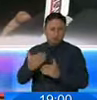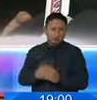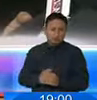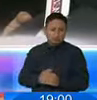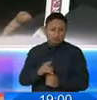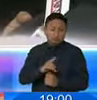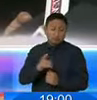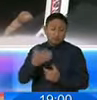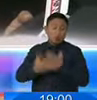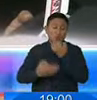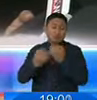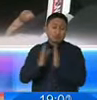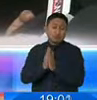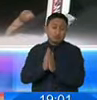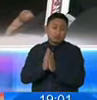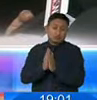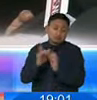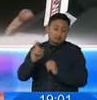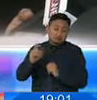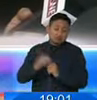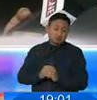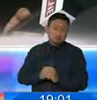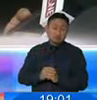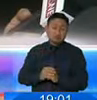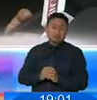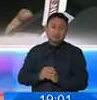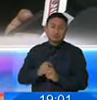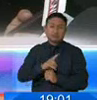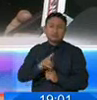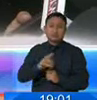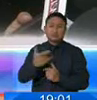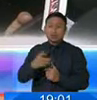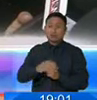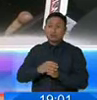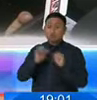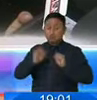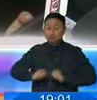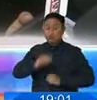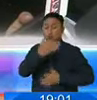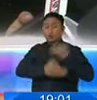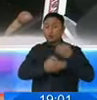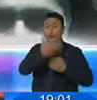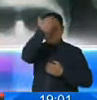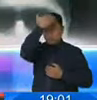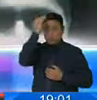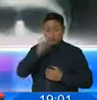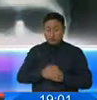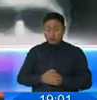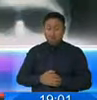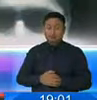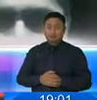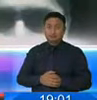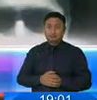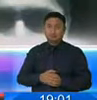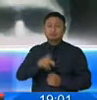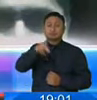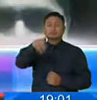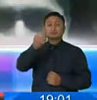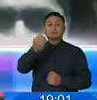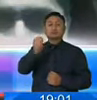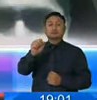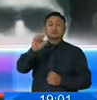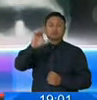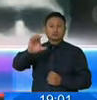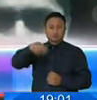juez solicitar, si es el caso, la respectiva autorización para levantamiento de la inmunidad parlamentaria. Los socialcristianos critican